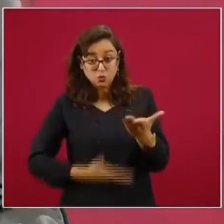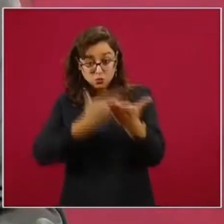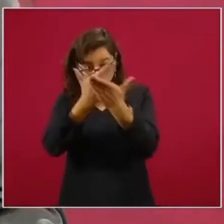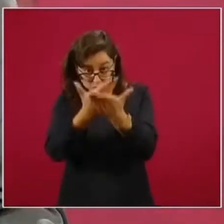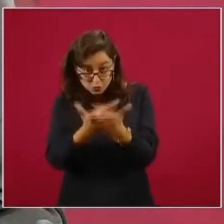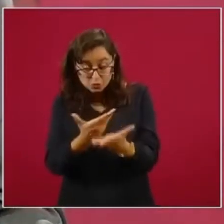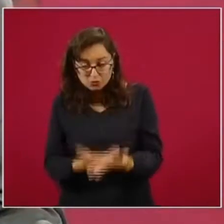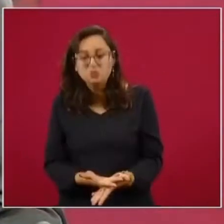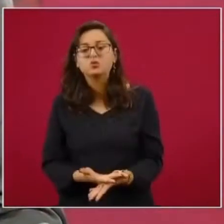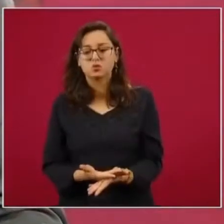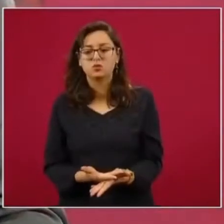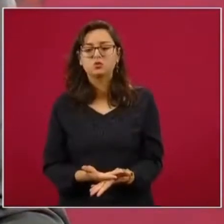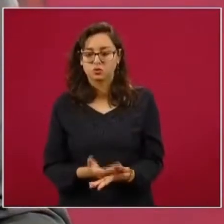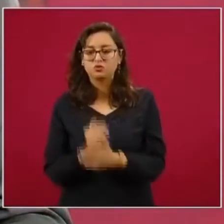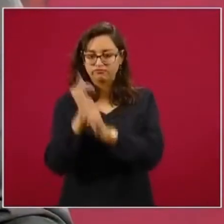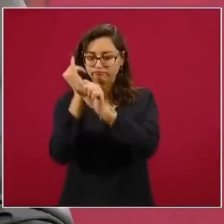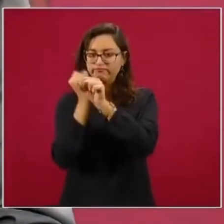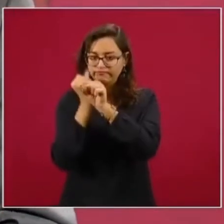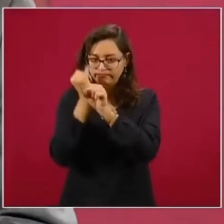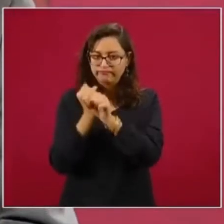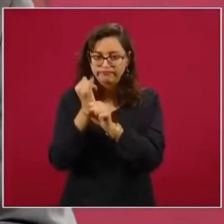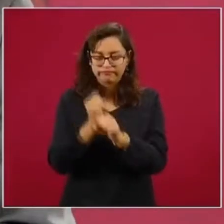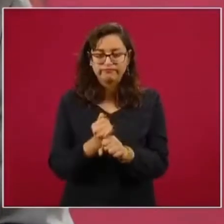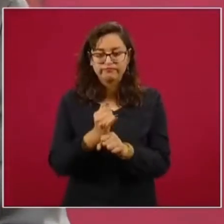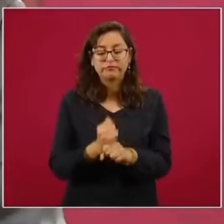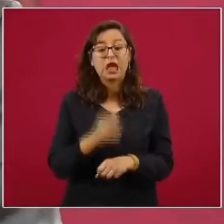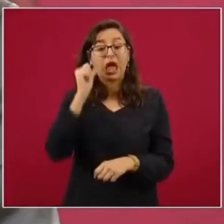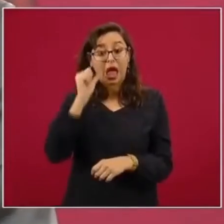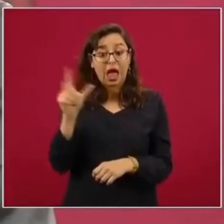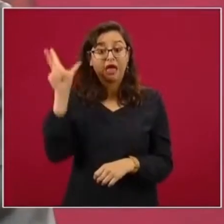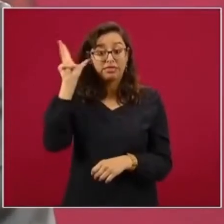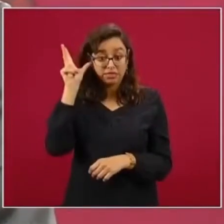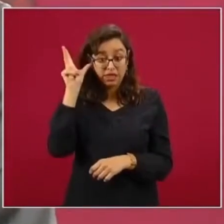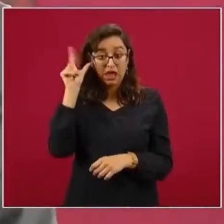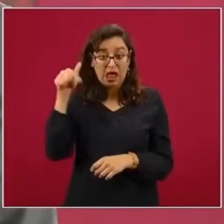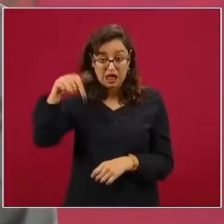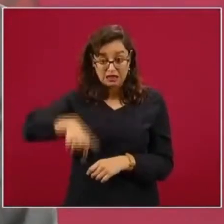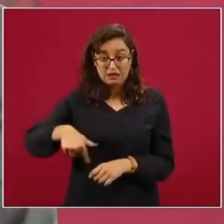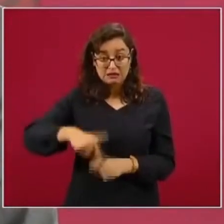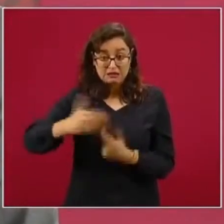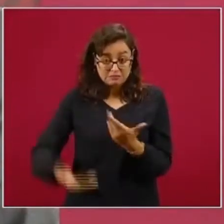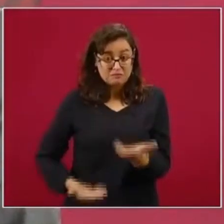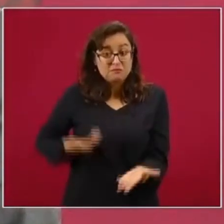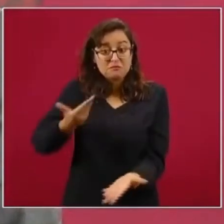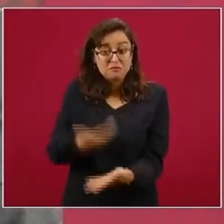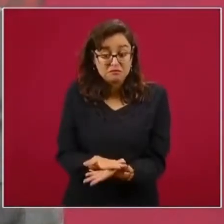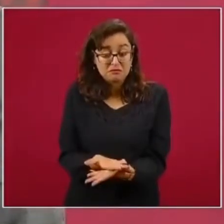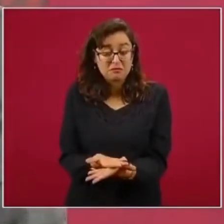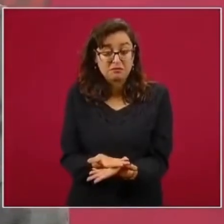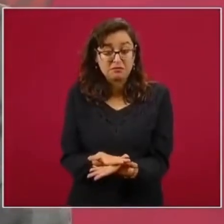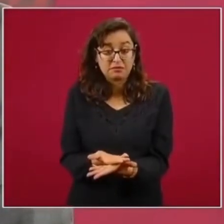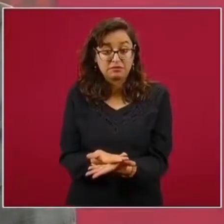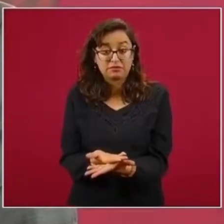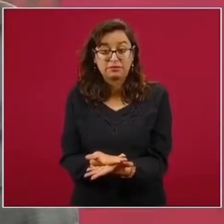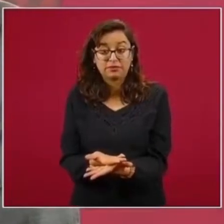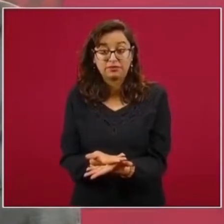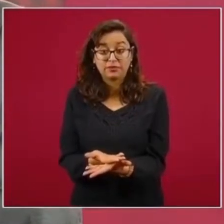va a investigar. Antier plantearon aquí, dijeron de